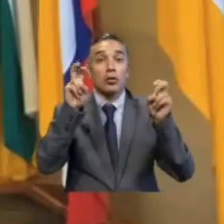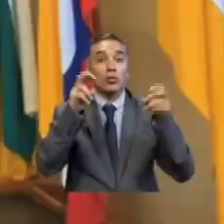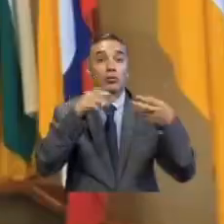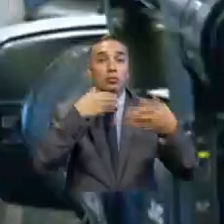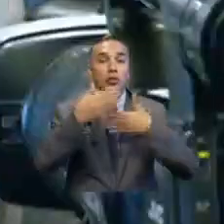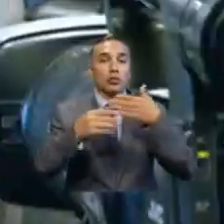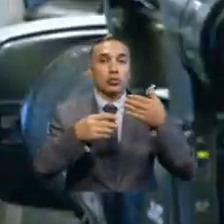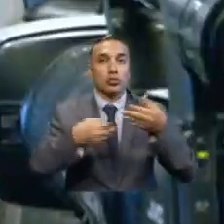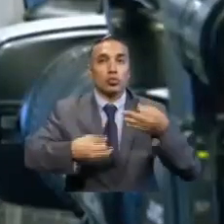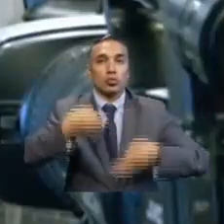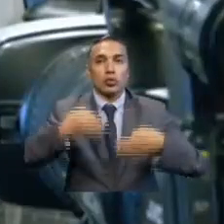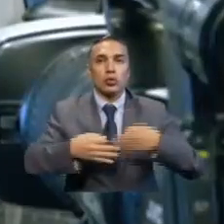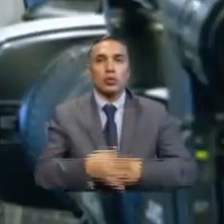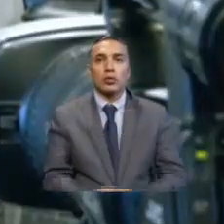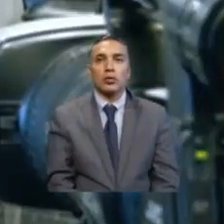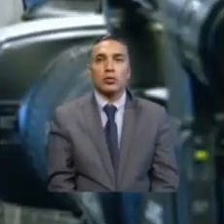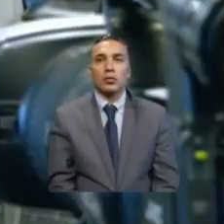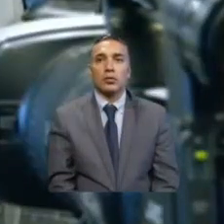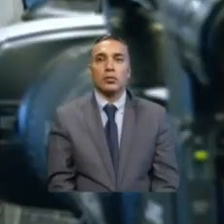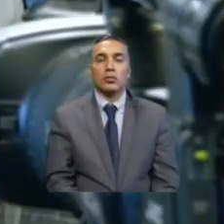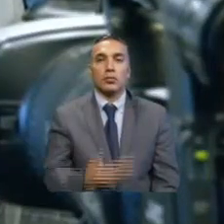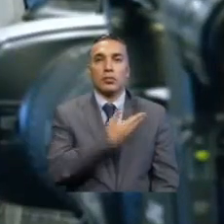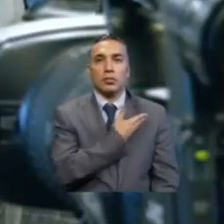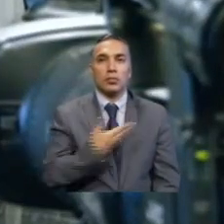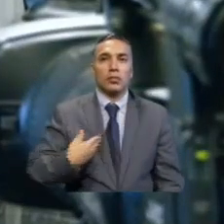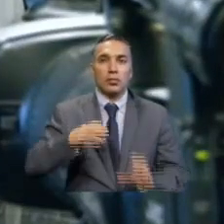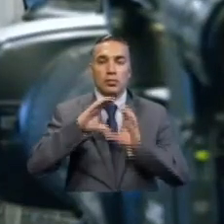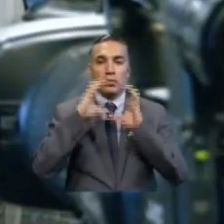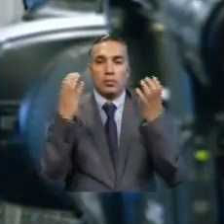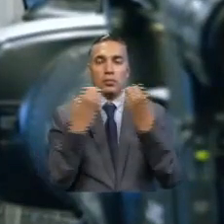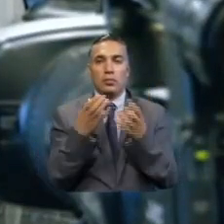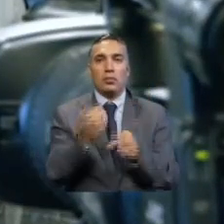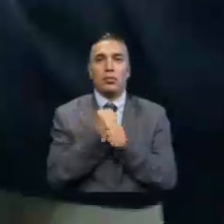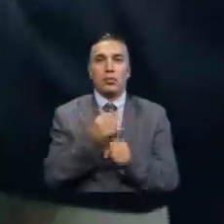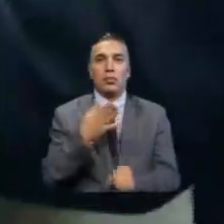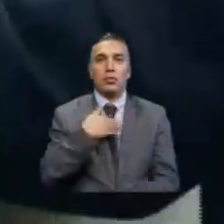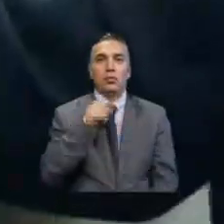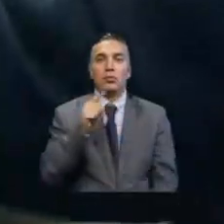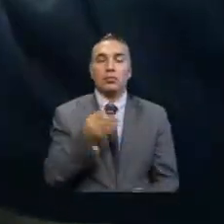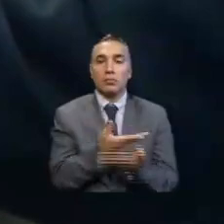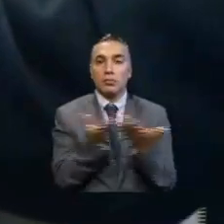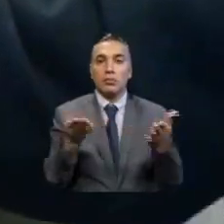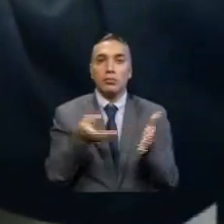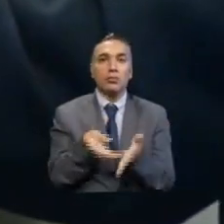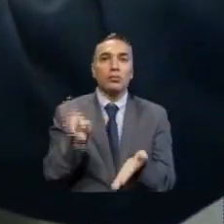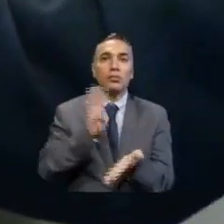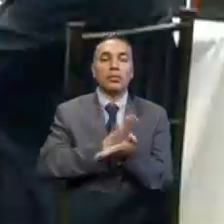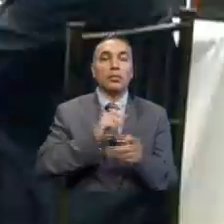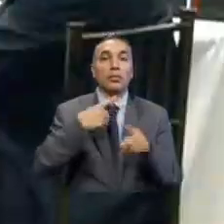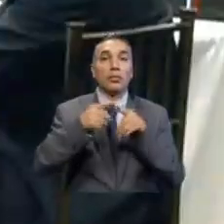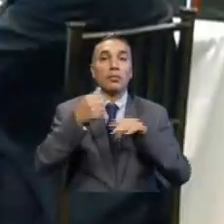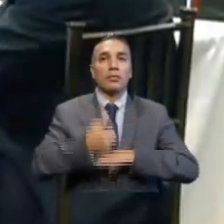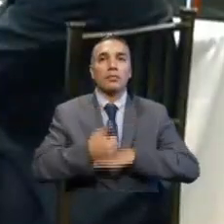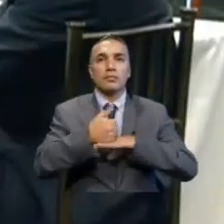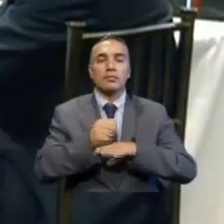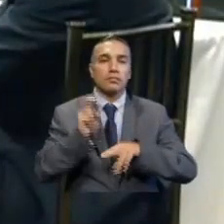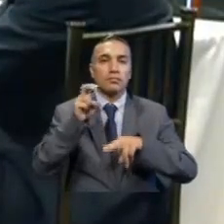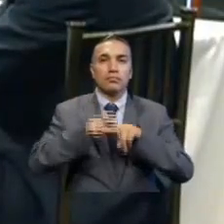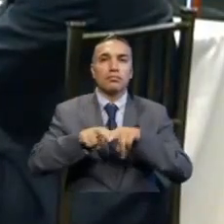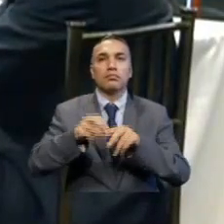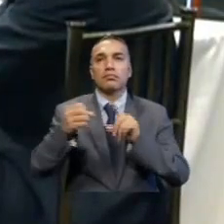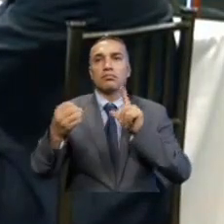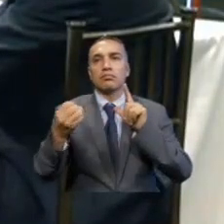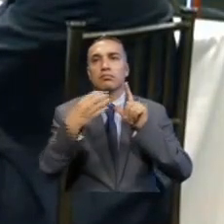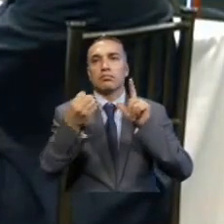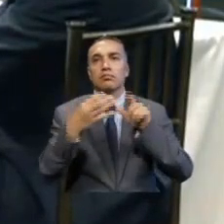judiciales. El presidente de la Comisión de Seguridad estaba en uno de los salones de la Asamblea Nacional, pero las autoridades comparecieron de forma